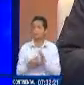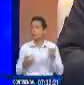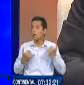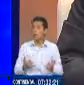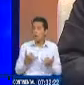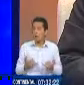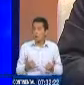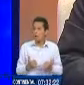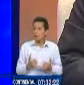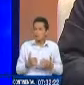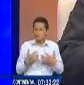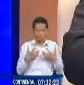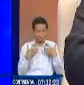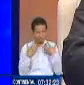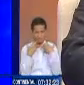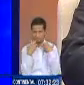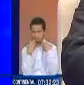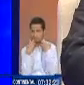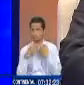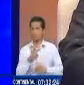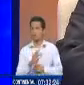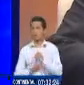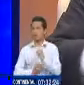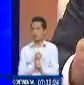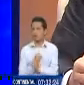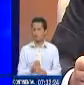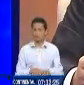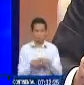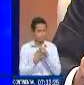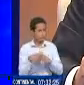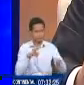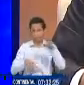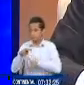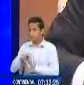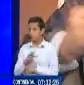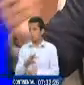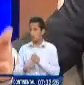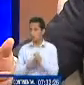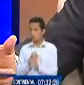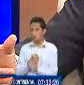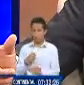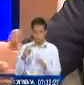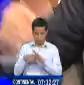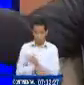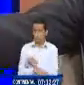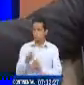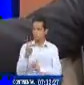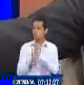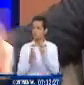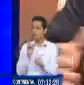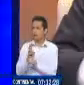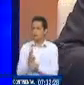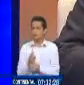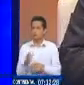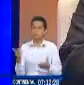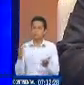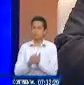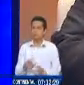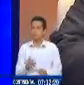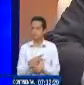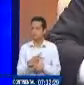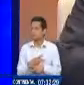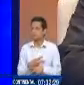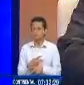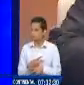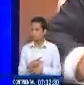quizás muy rígidos tenemos cuatro años de exploración inicial cuarto año de exploración avanzada dos años de valuación económica y entramos la producción industrial no